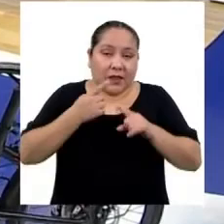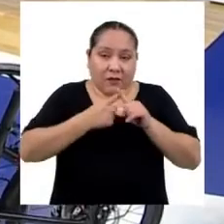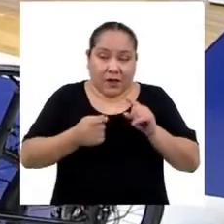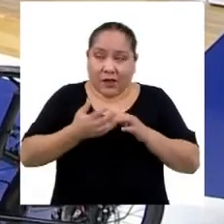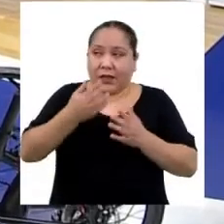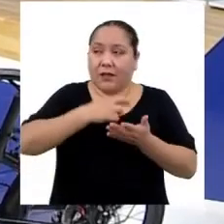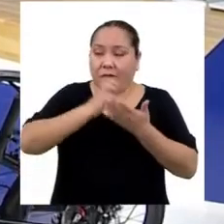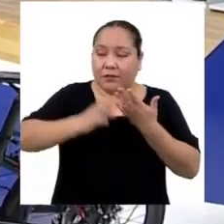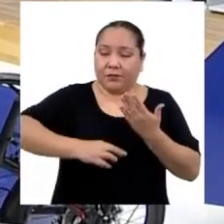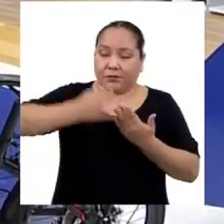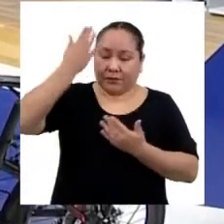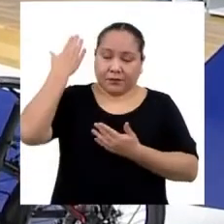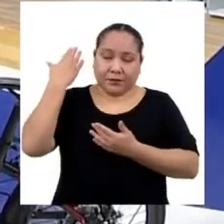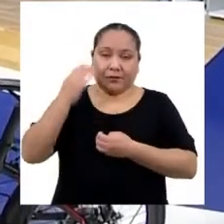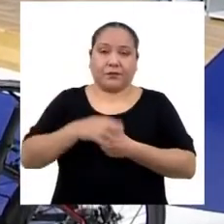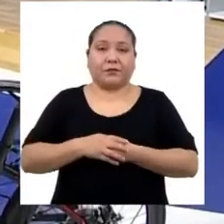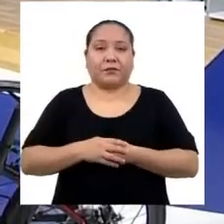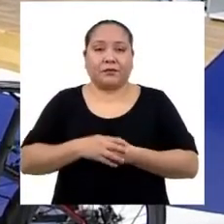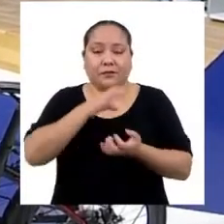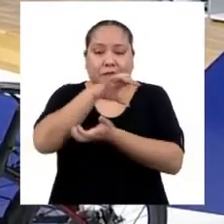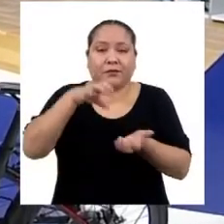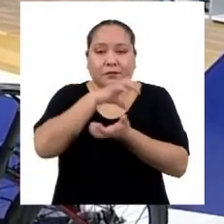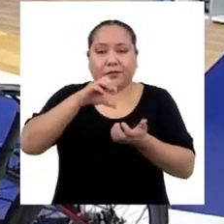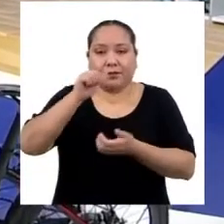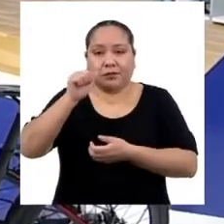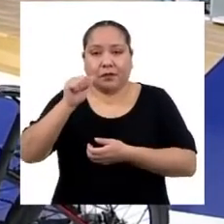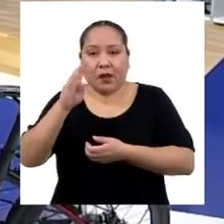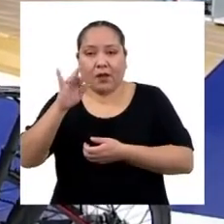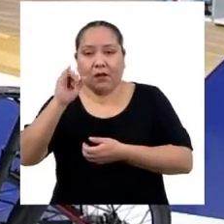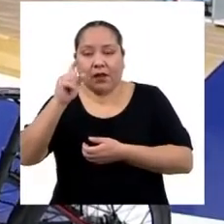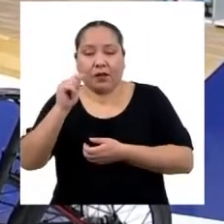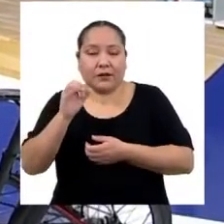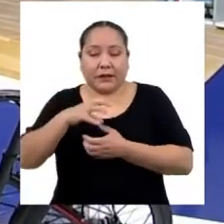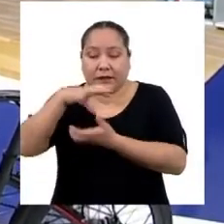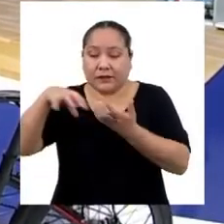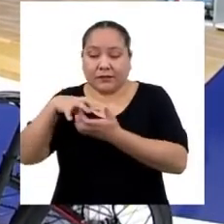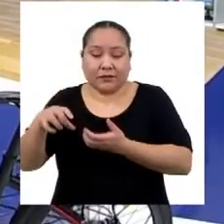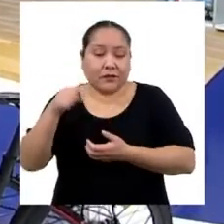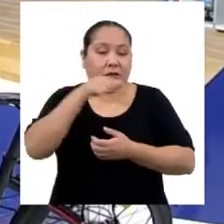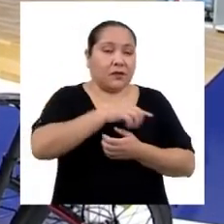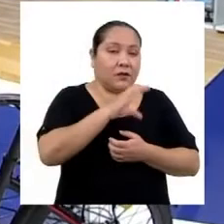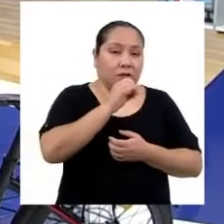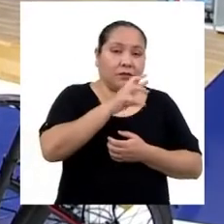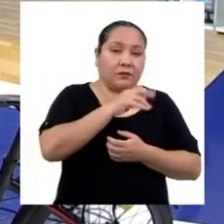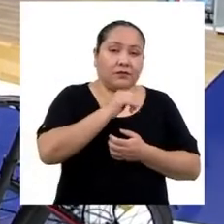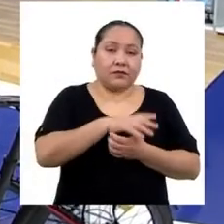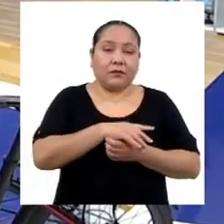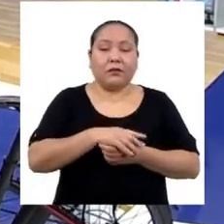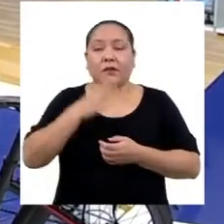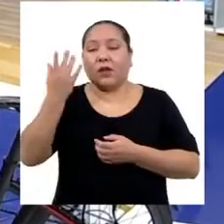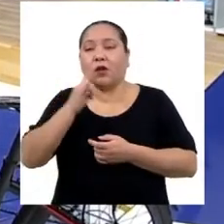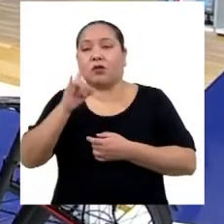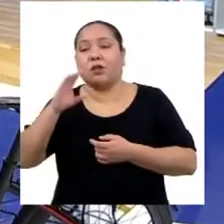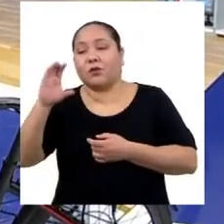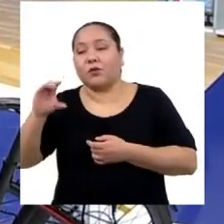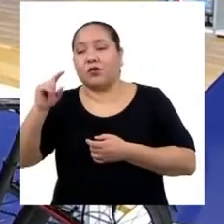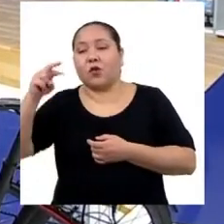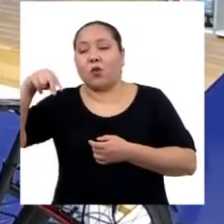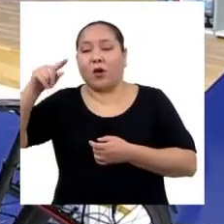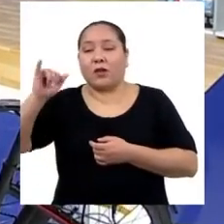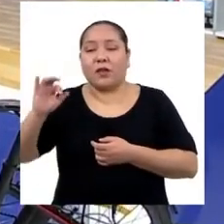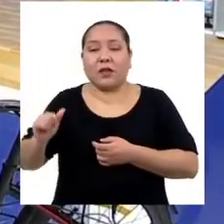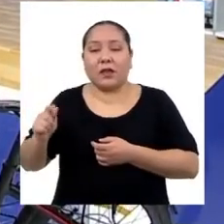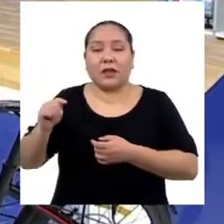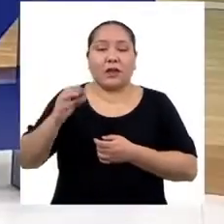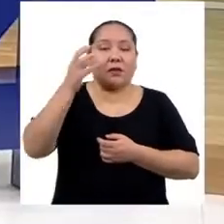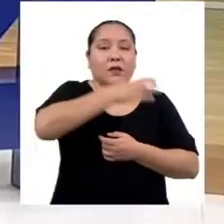programa pasado, combinamos preguntas abiertas y cerradas y utilizamos variables cuantitativas y